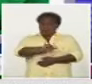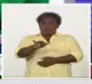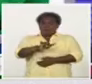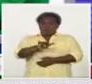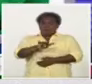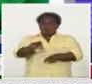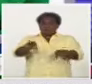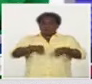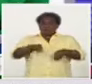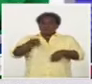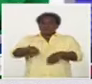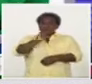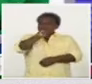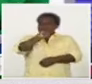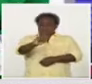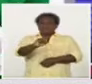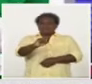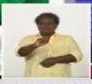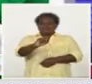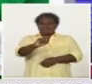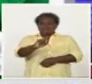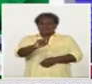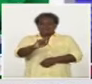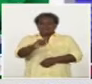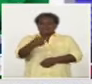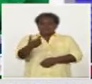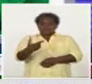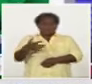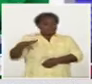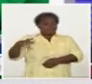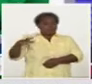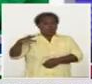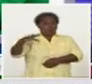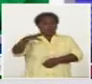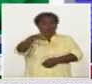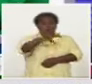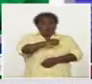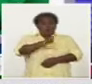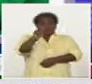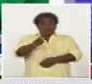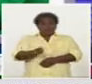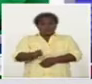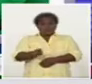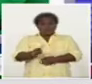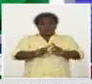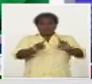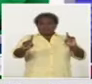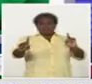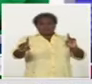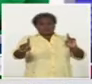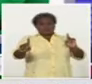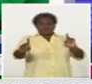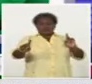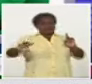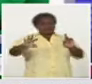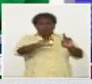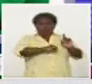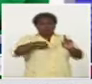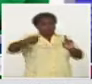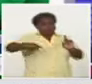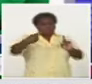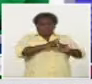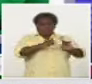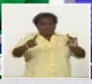se dificulta, a no ser que con todo el mundo mantengamos un distanciamiento, mantengamos los medios